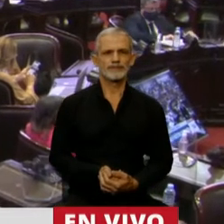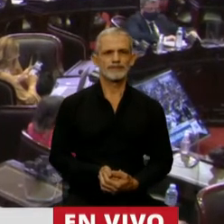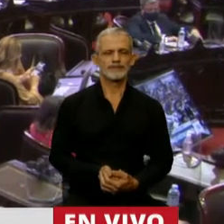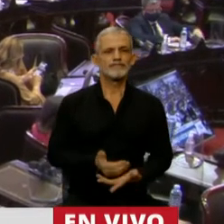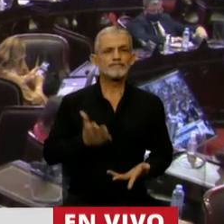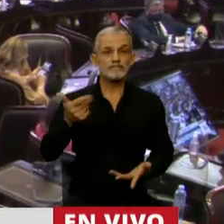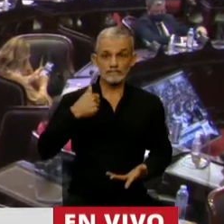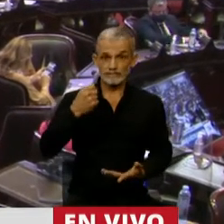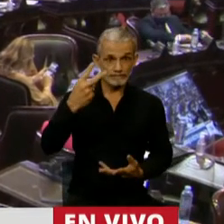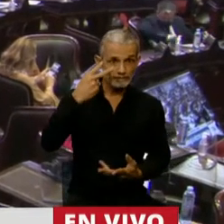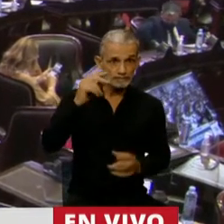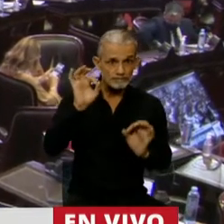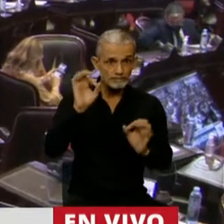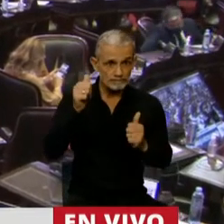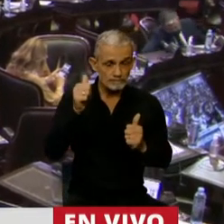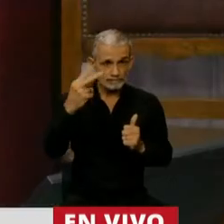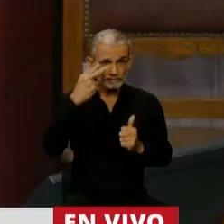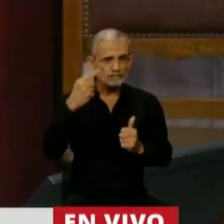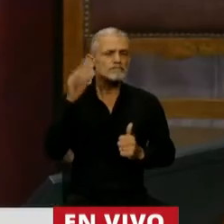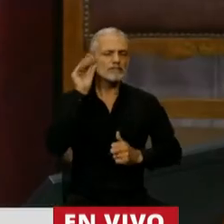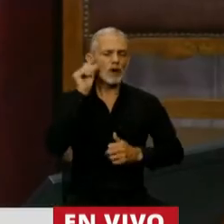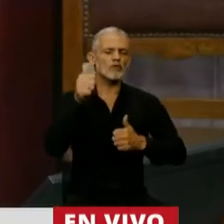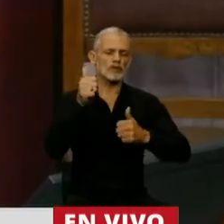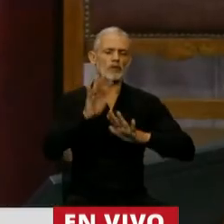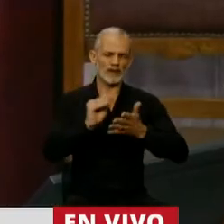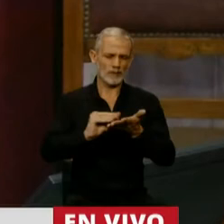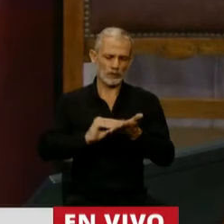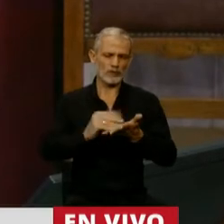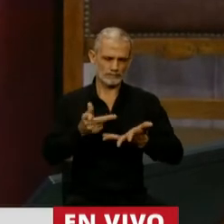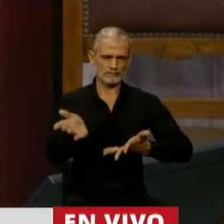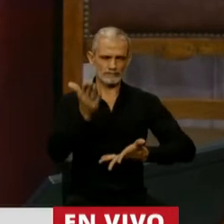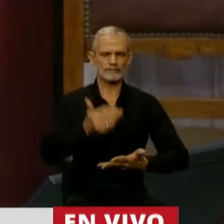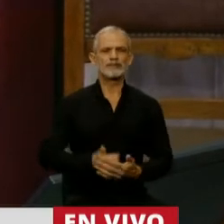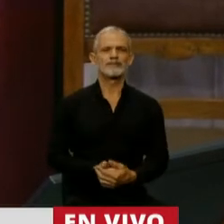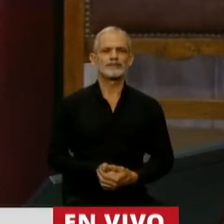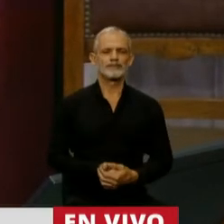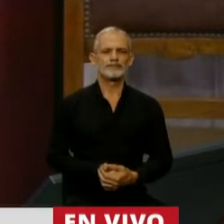¿Se me ve ahí bien? Lo escuchamos bien, diputado. ¿Se escucha?